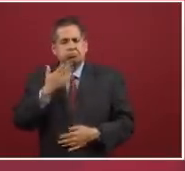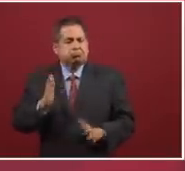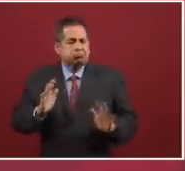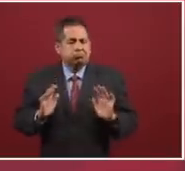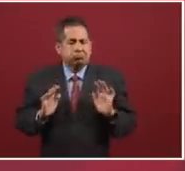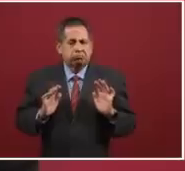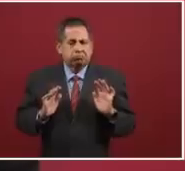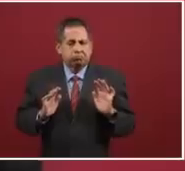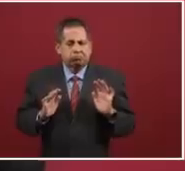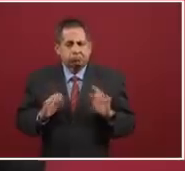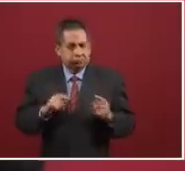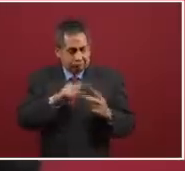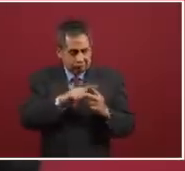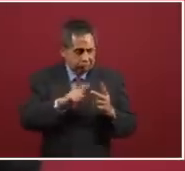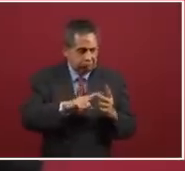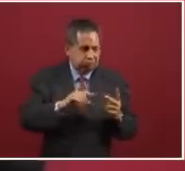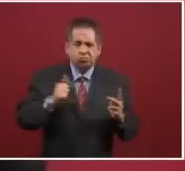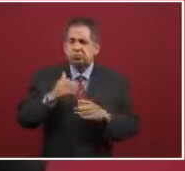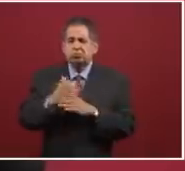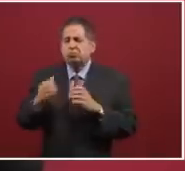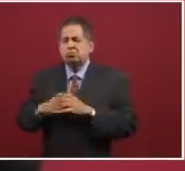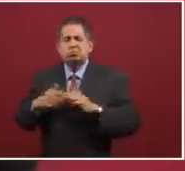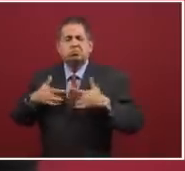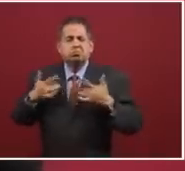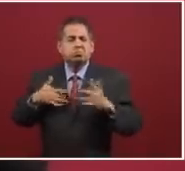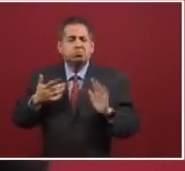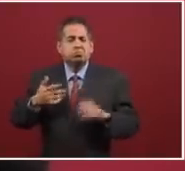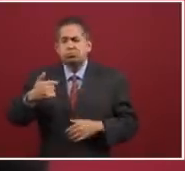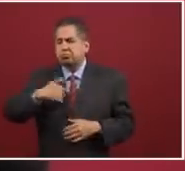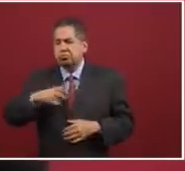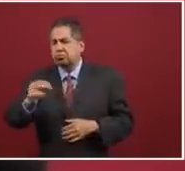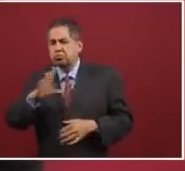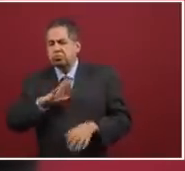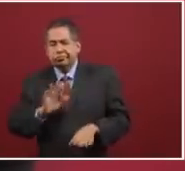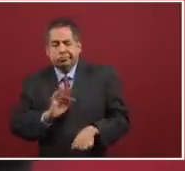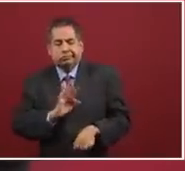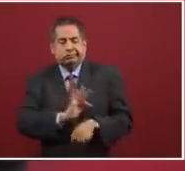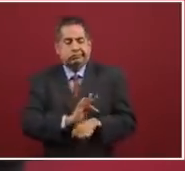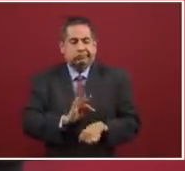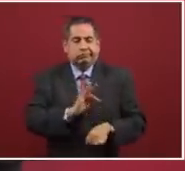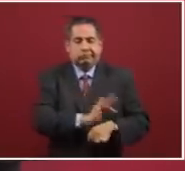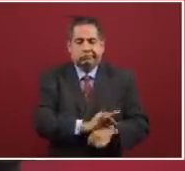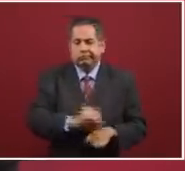ni en este ni en otros casos, porque no protejo a nadie.